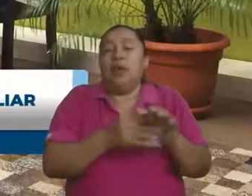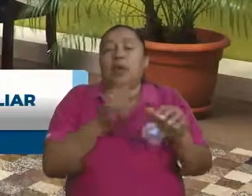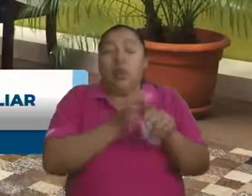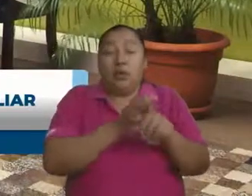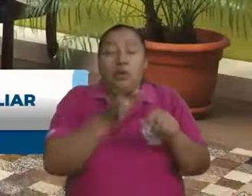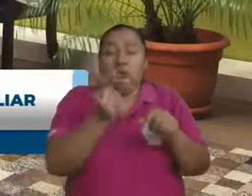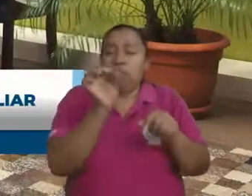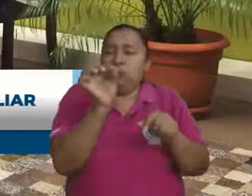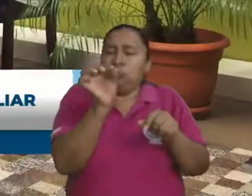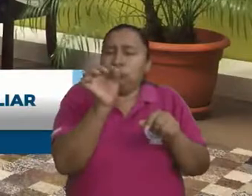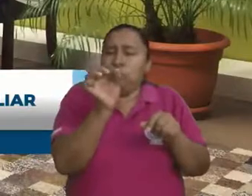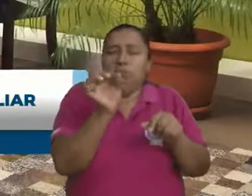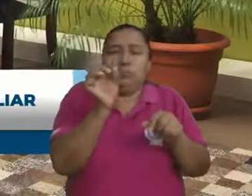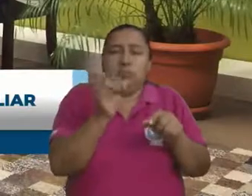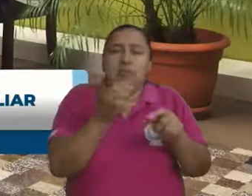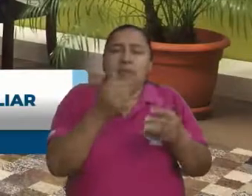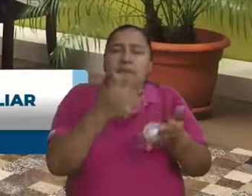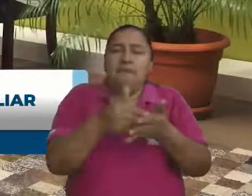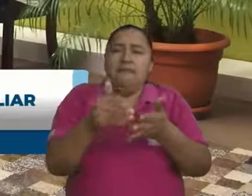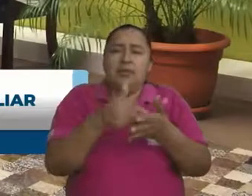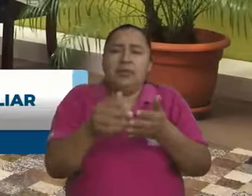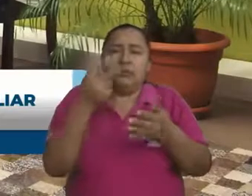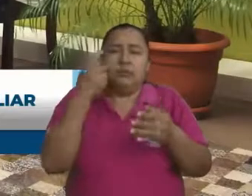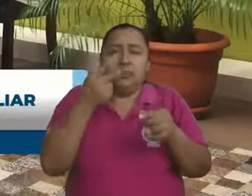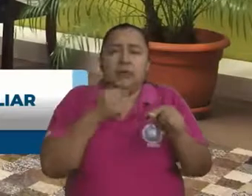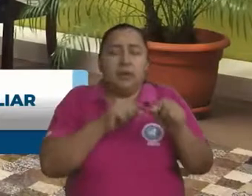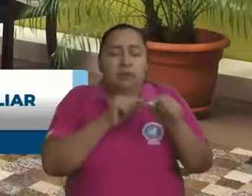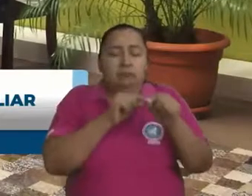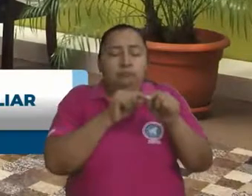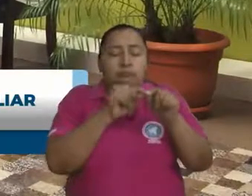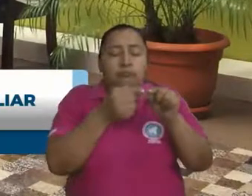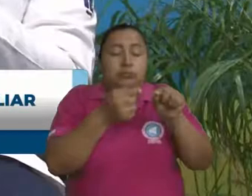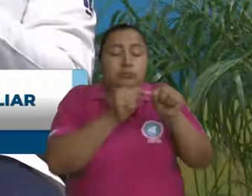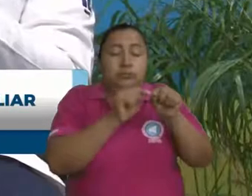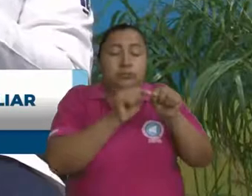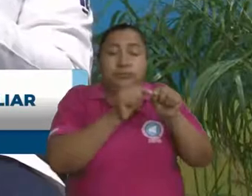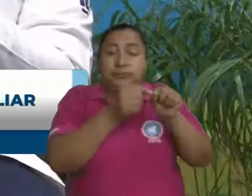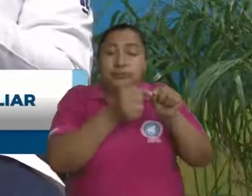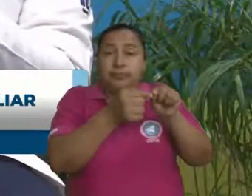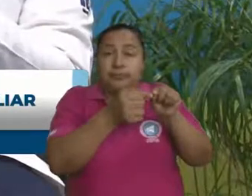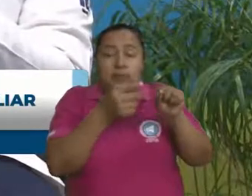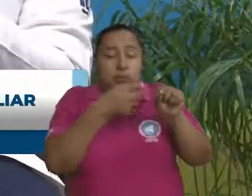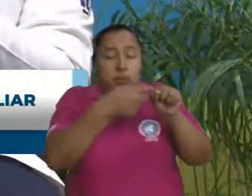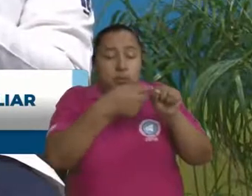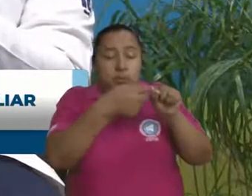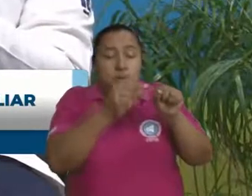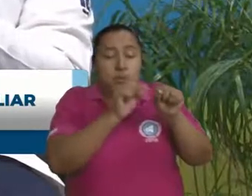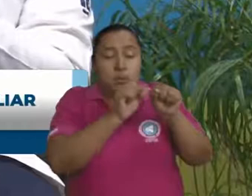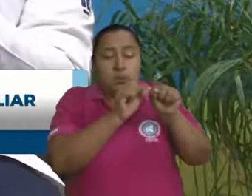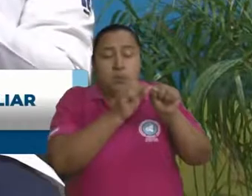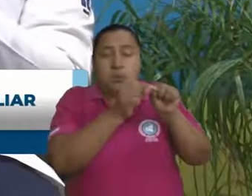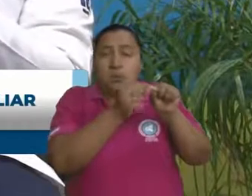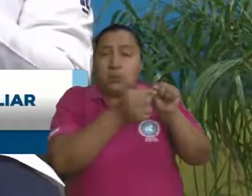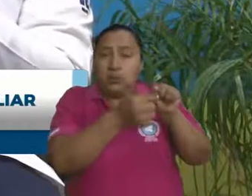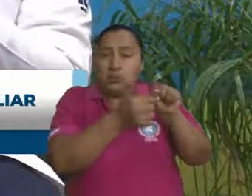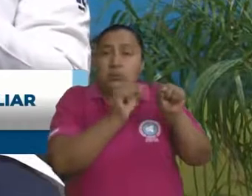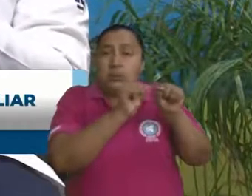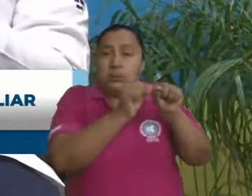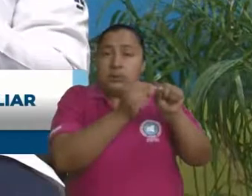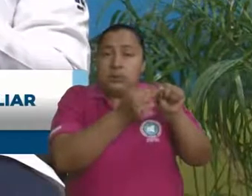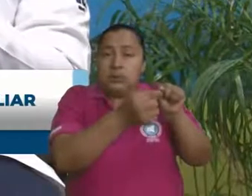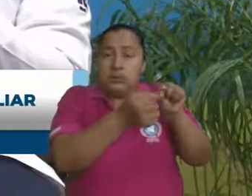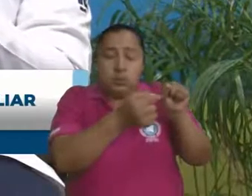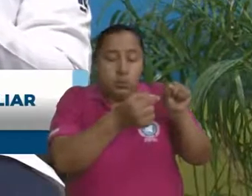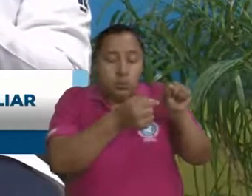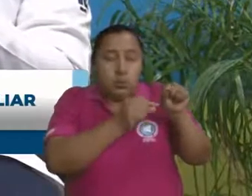suelen ser pequeños, es más fácil que los cálculos se movilicen desde la vesícula, atraviesen el conducto cístico, que es el conducto que drena